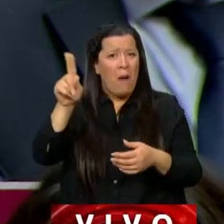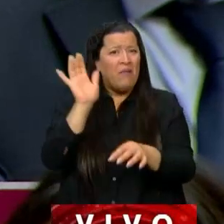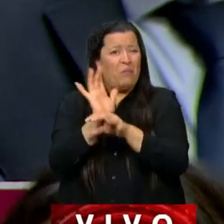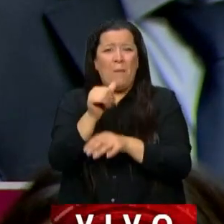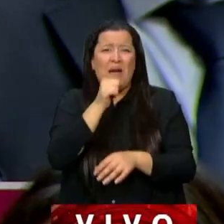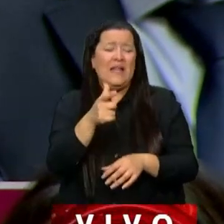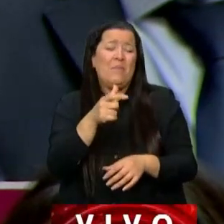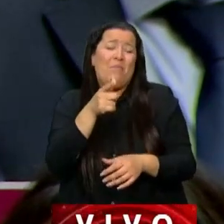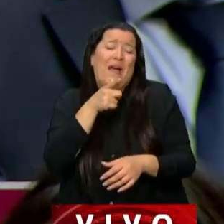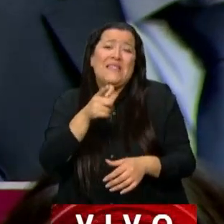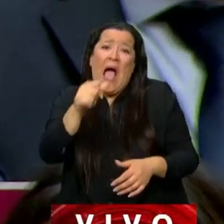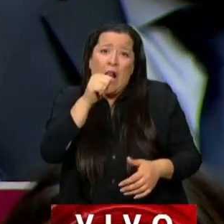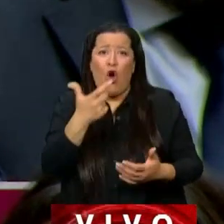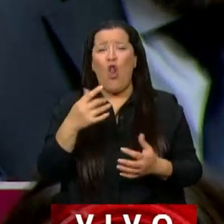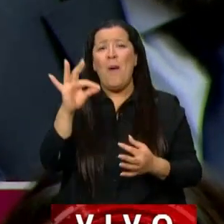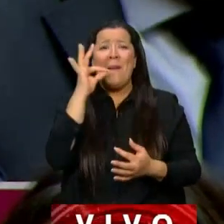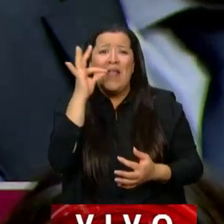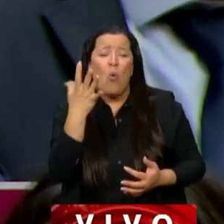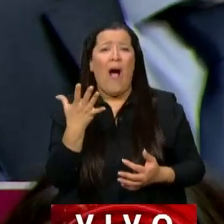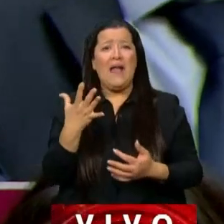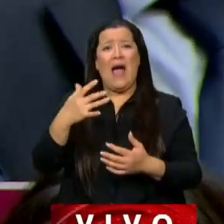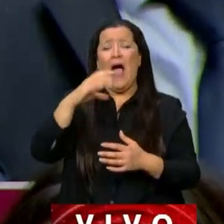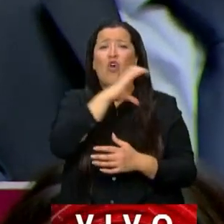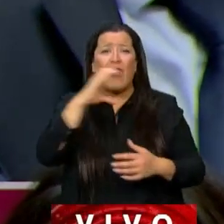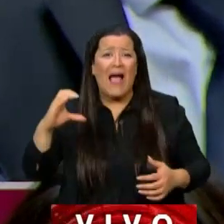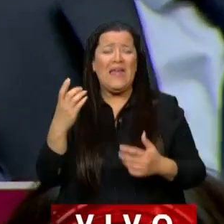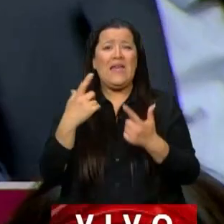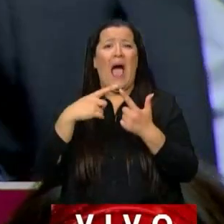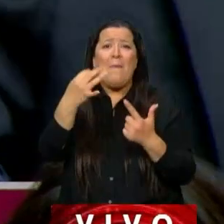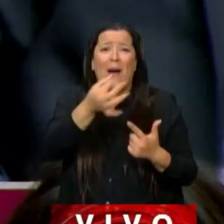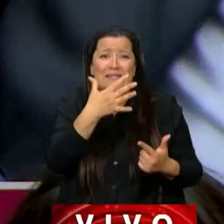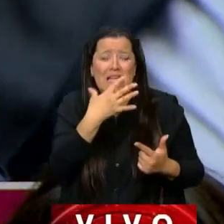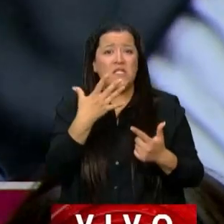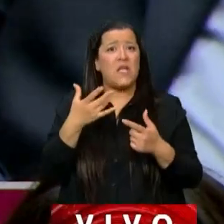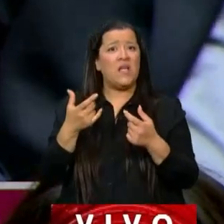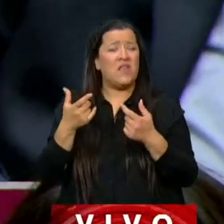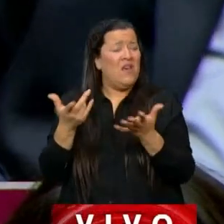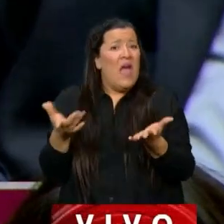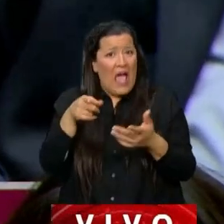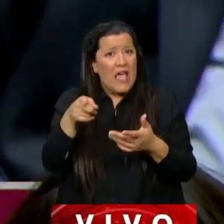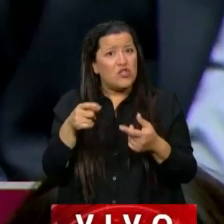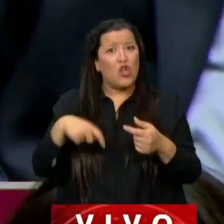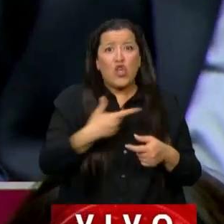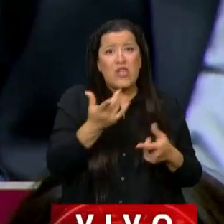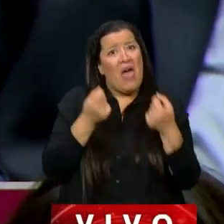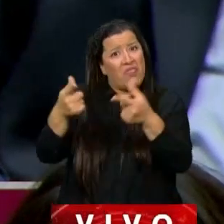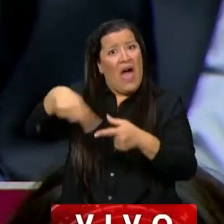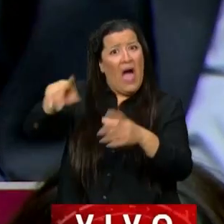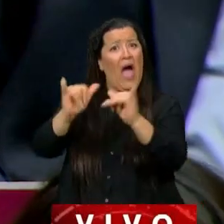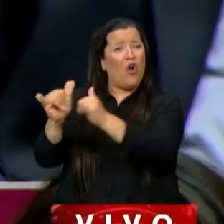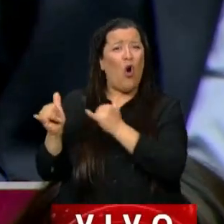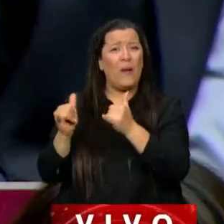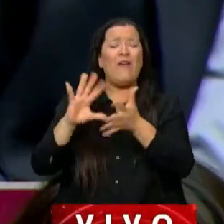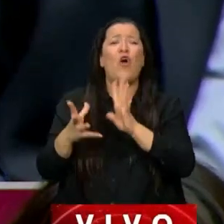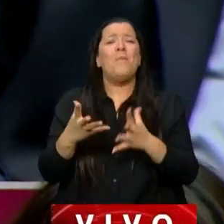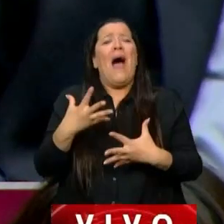el alcohol, son la marihuana, son la cocaína, las pastillas y todo aquello que en todo caso les permita vivir con un poco